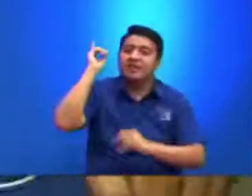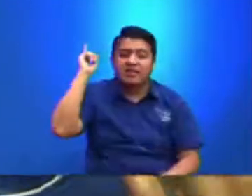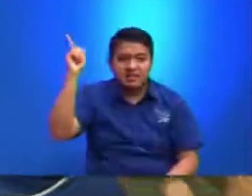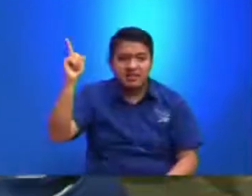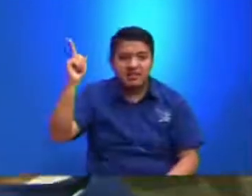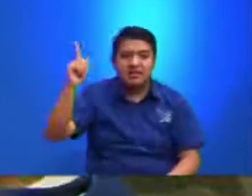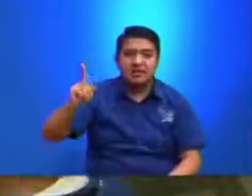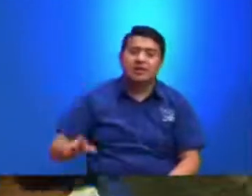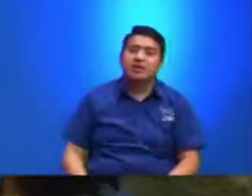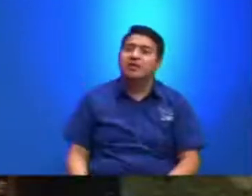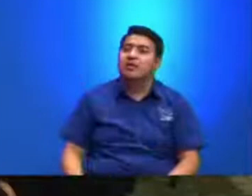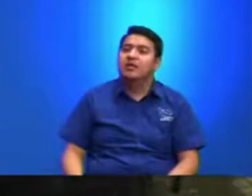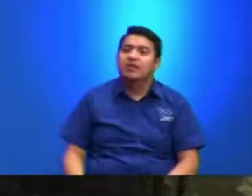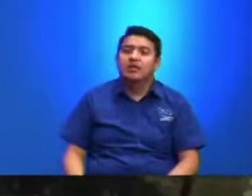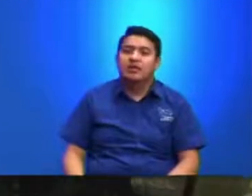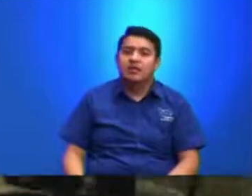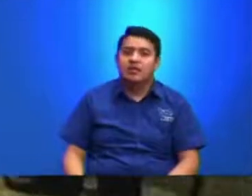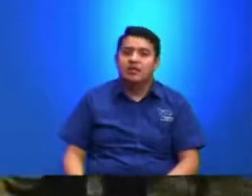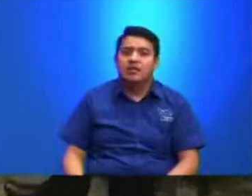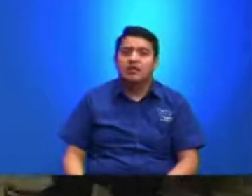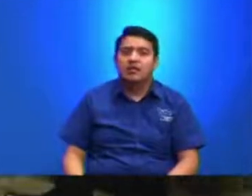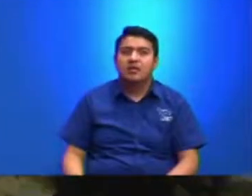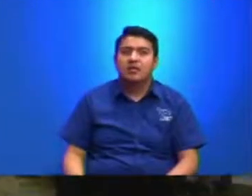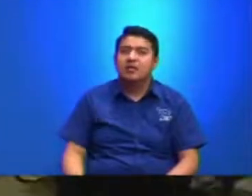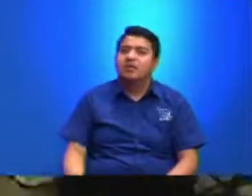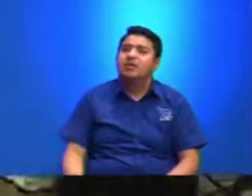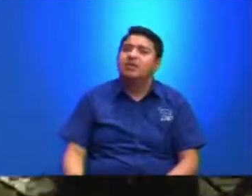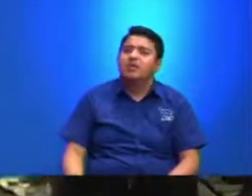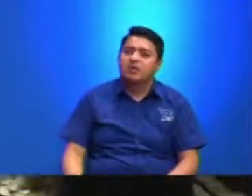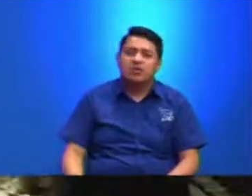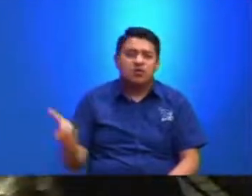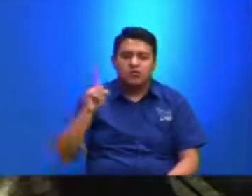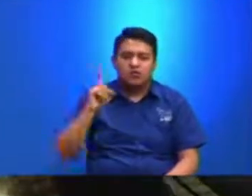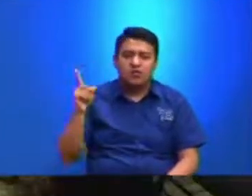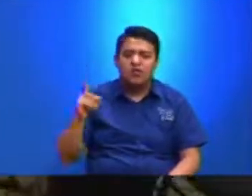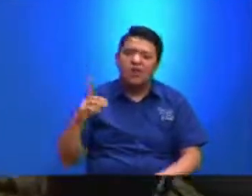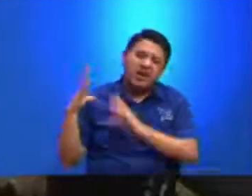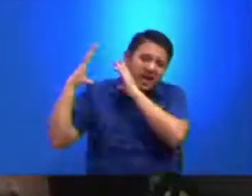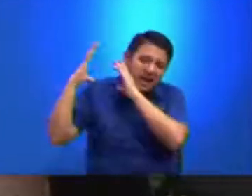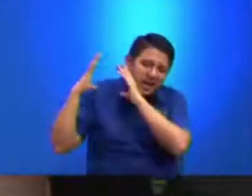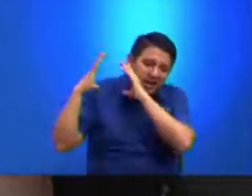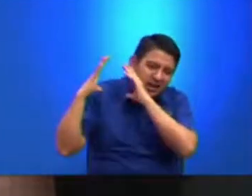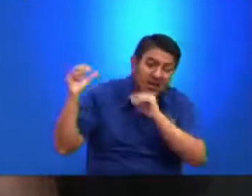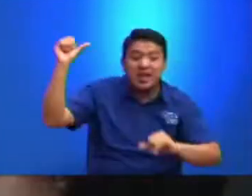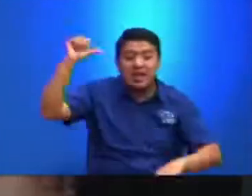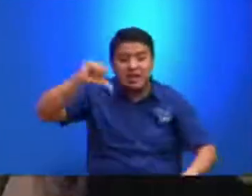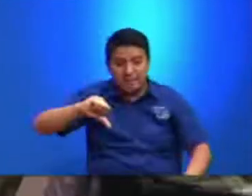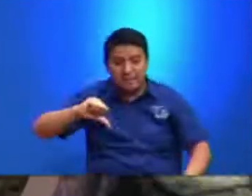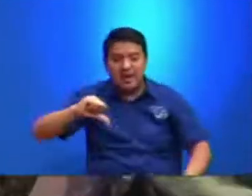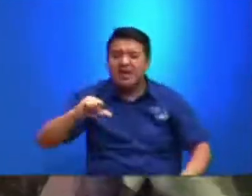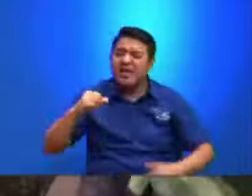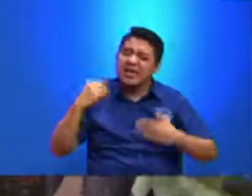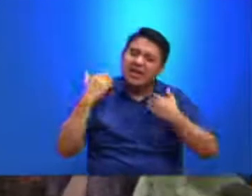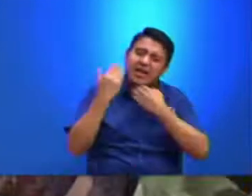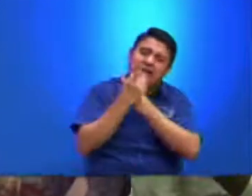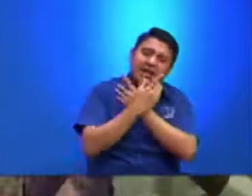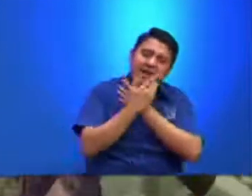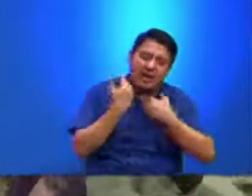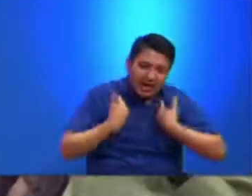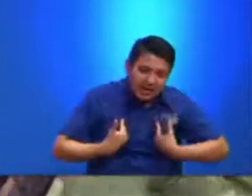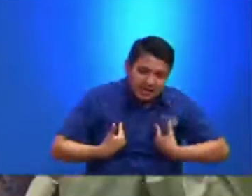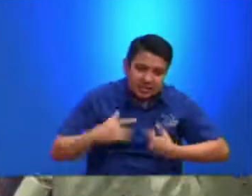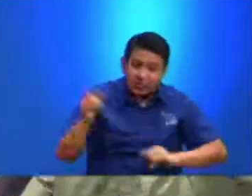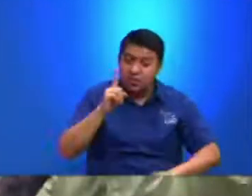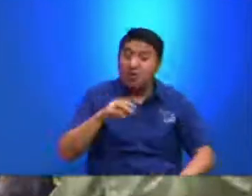bendito. Porque no les corresponde a ellos cargar, andar cargados y cansados. Porque tú ya